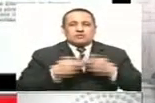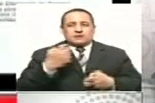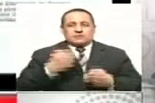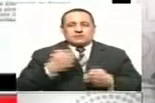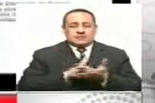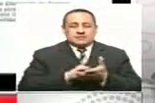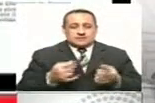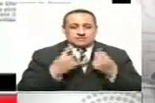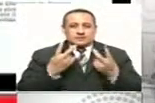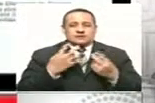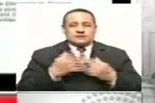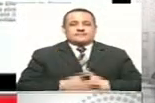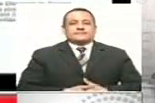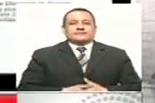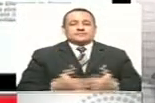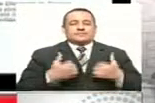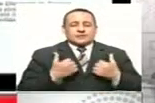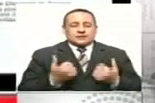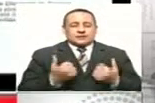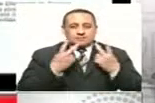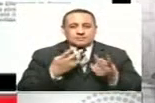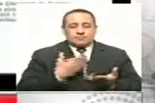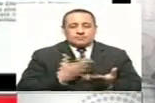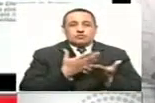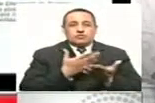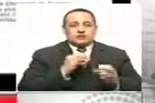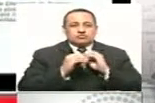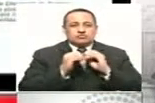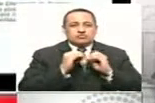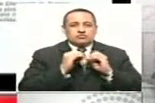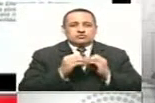recurrentemente. Se tiene previsto también